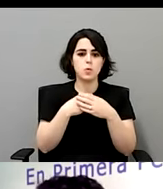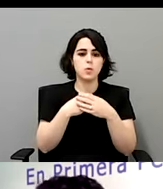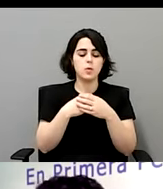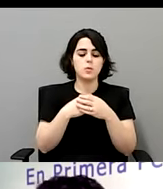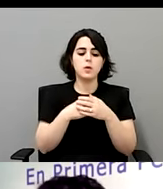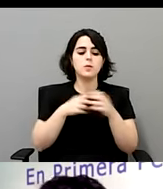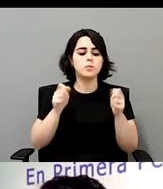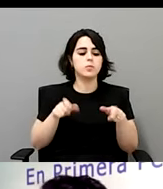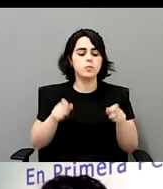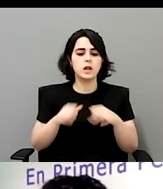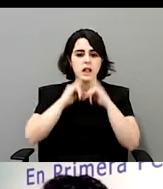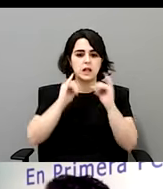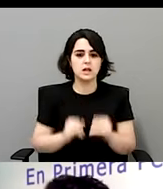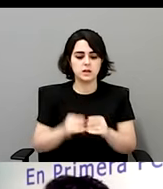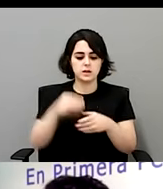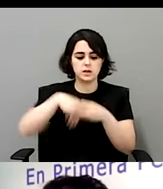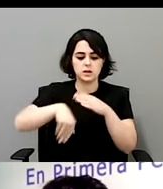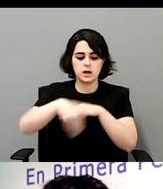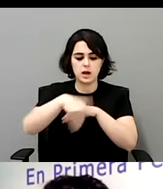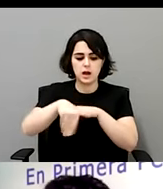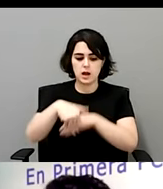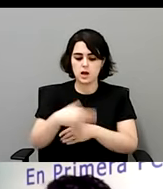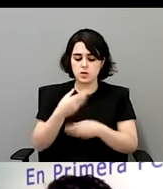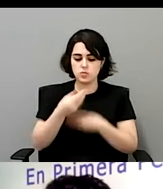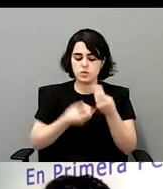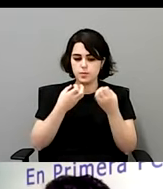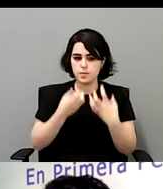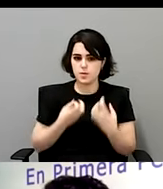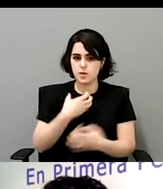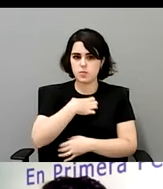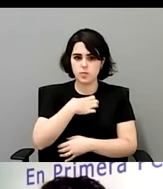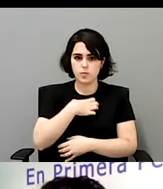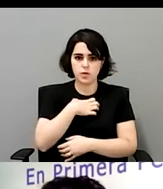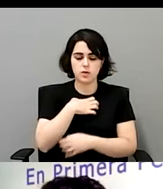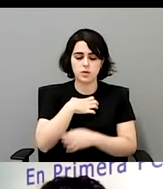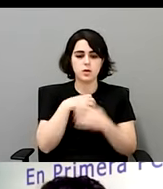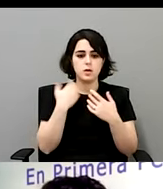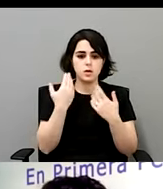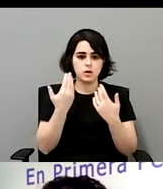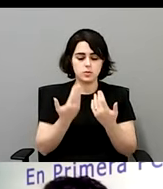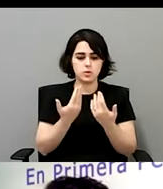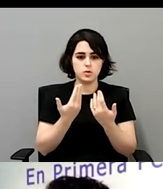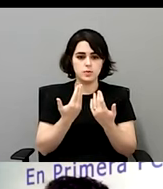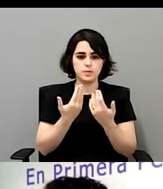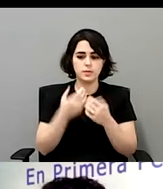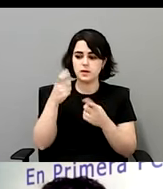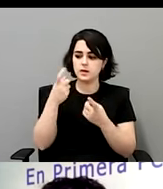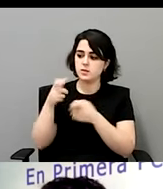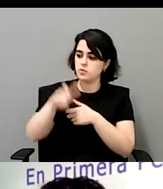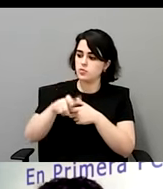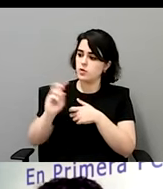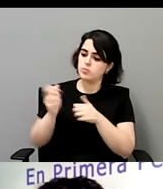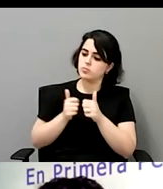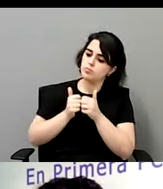con seguridad en la calle. Entonces necesito a que alguien me acompañe, ¿no?